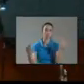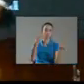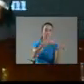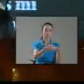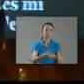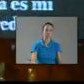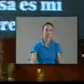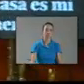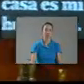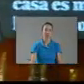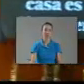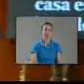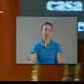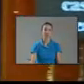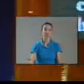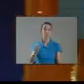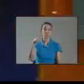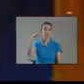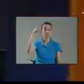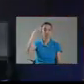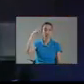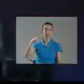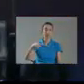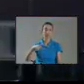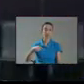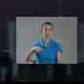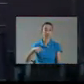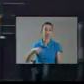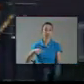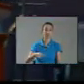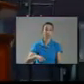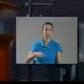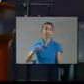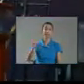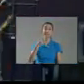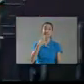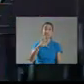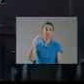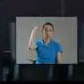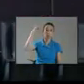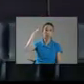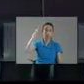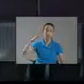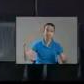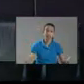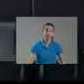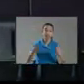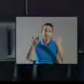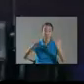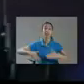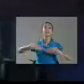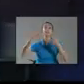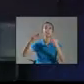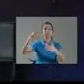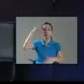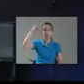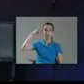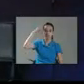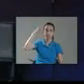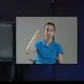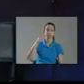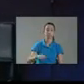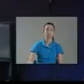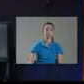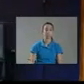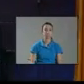mejor. Entonces, sea que fue el diablo o sea que Dios te saca, te va a ir bien. Entonces usted tiene que ir. ¿Sabe lo